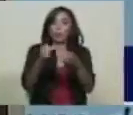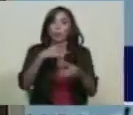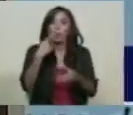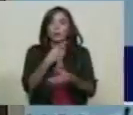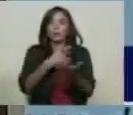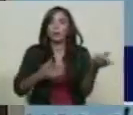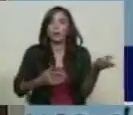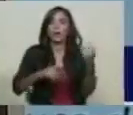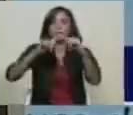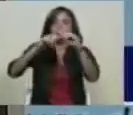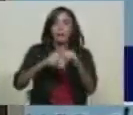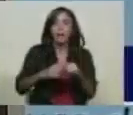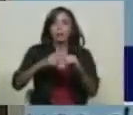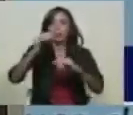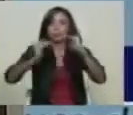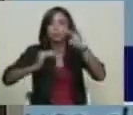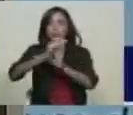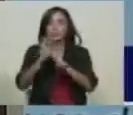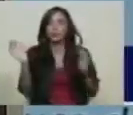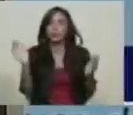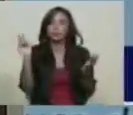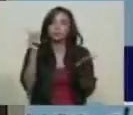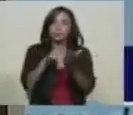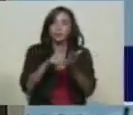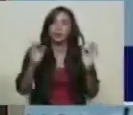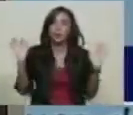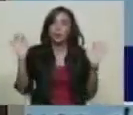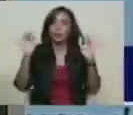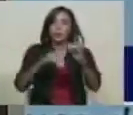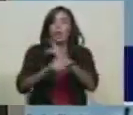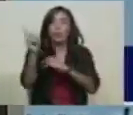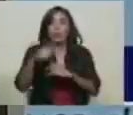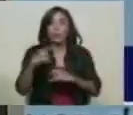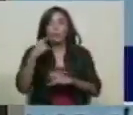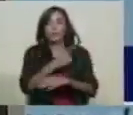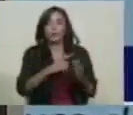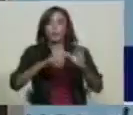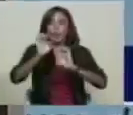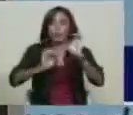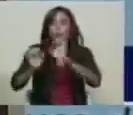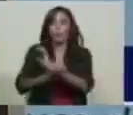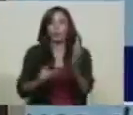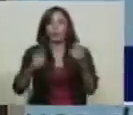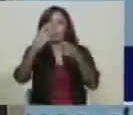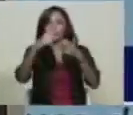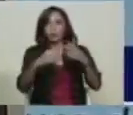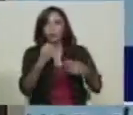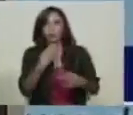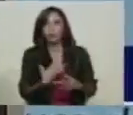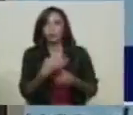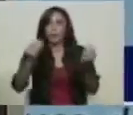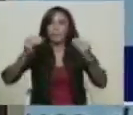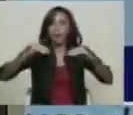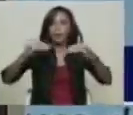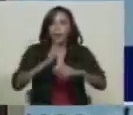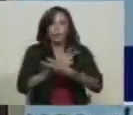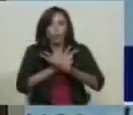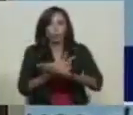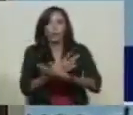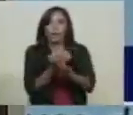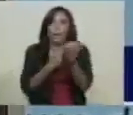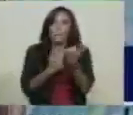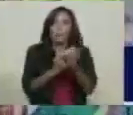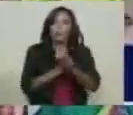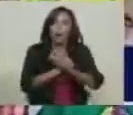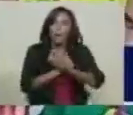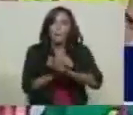cuantitativo, un partido de masa, pero también vamos a lo cualitativo de nuestro partido. Vamos a sumar cada vez más voluntades que se